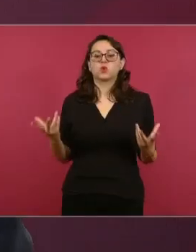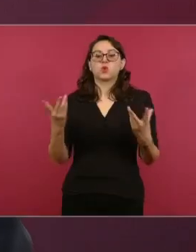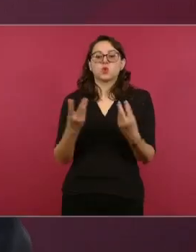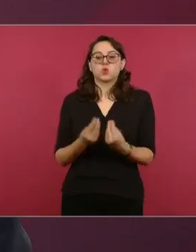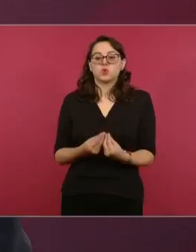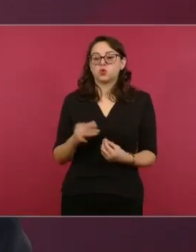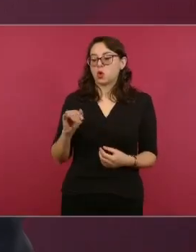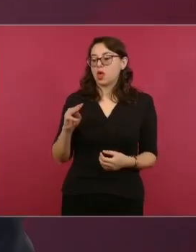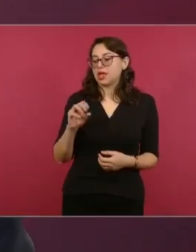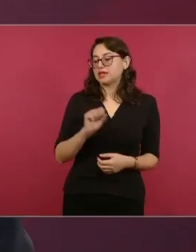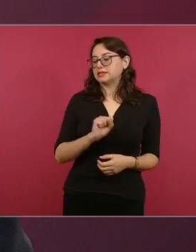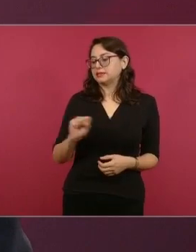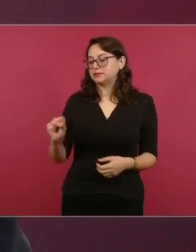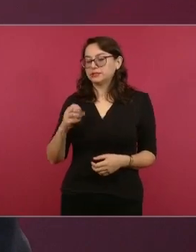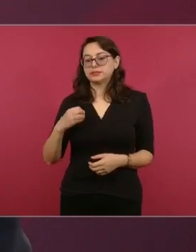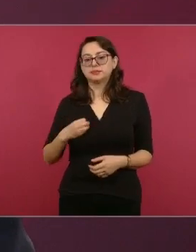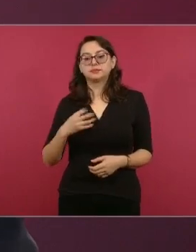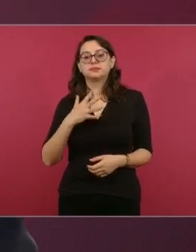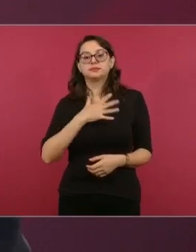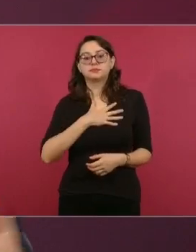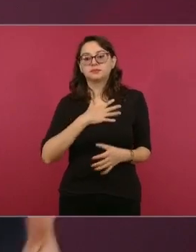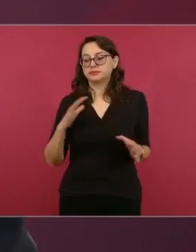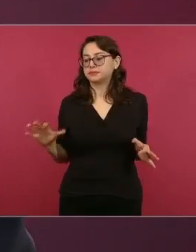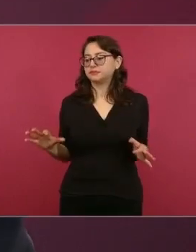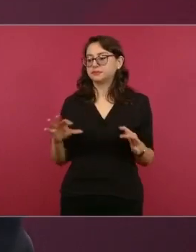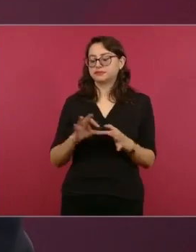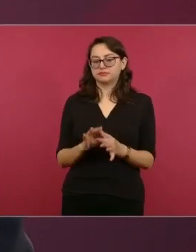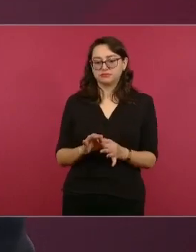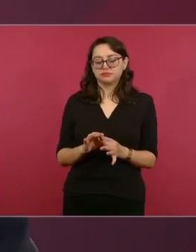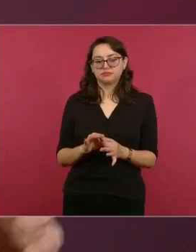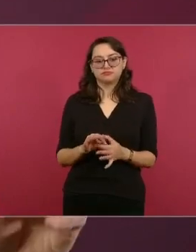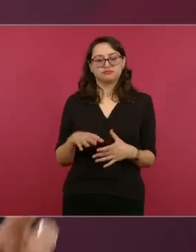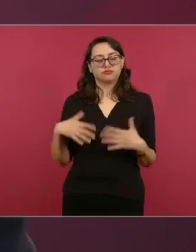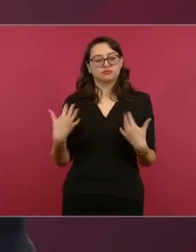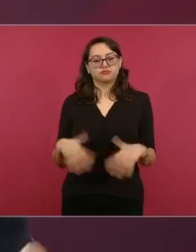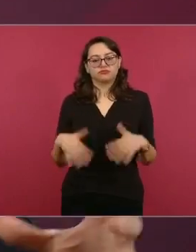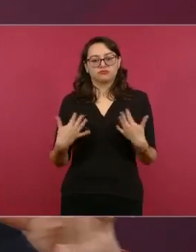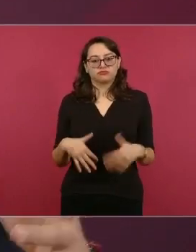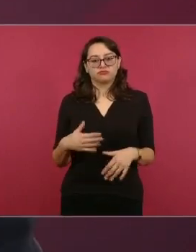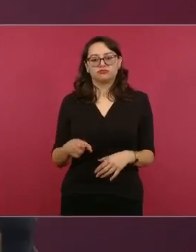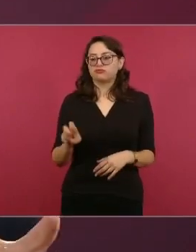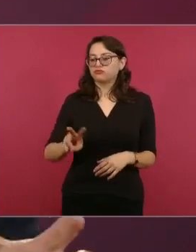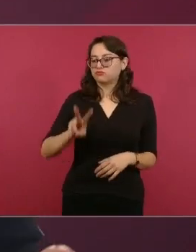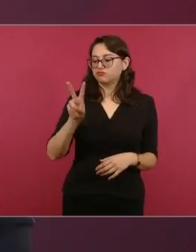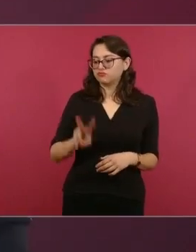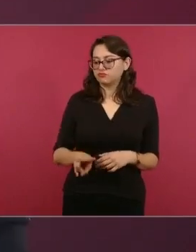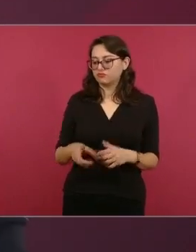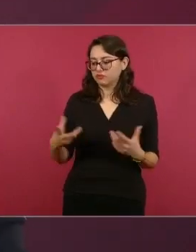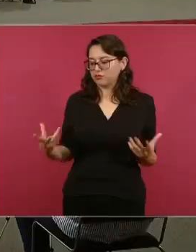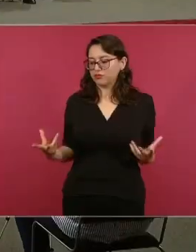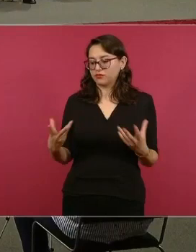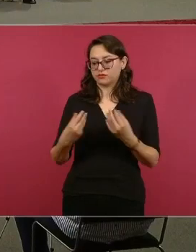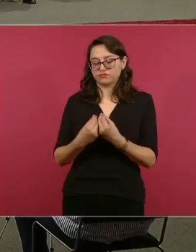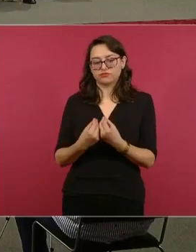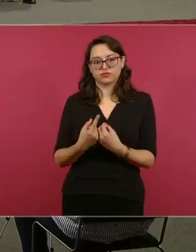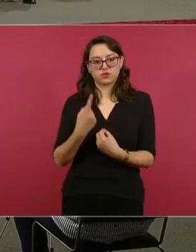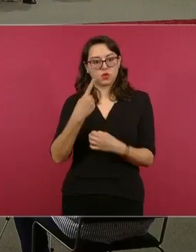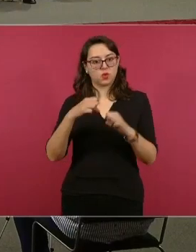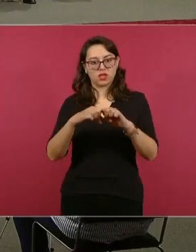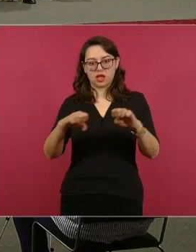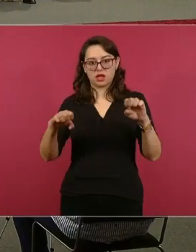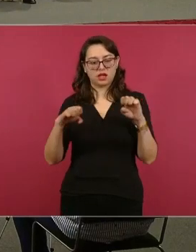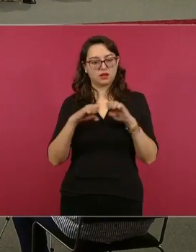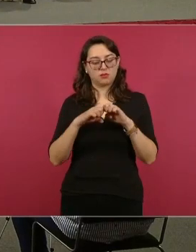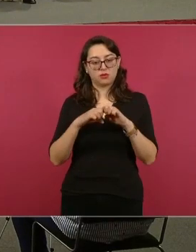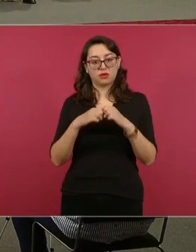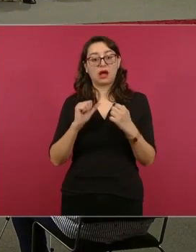Bienestar en nuestro país. Han tenido verdaderamente una unión como un solo equipo, porque